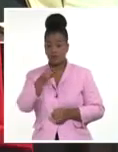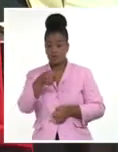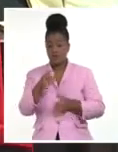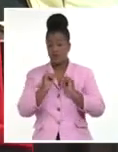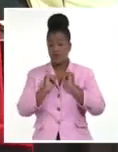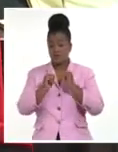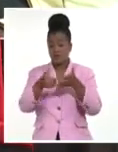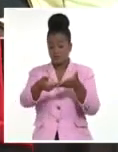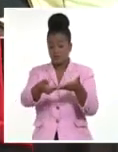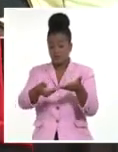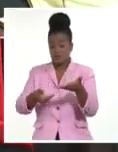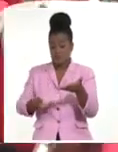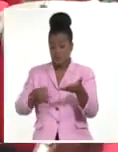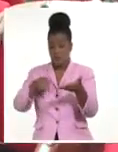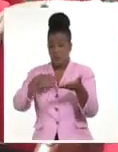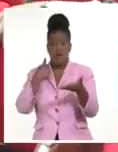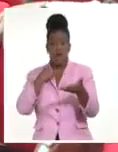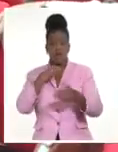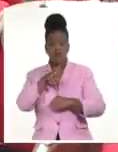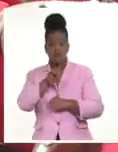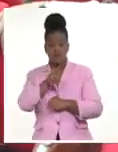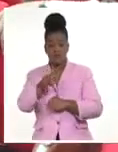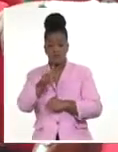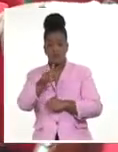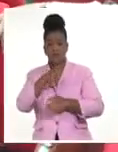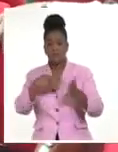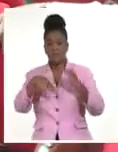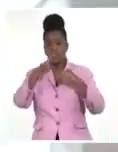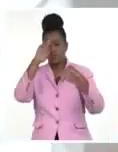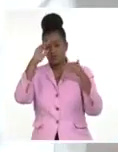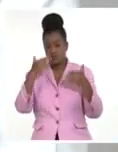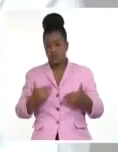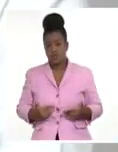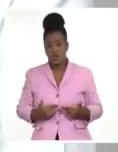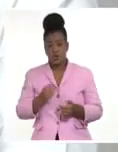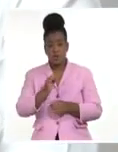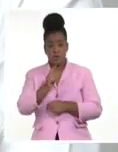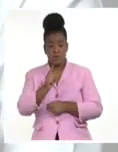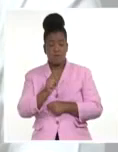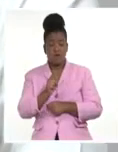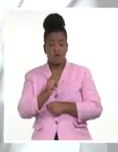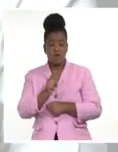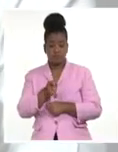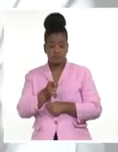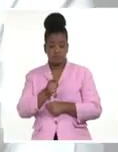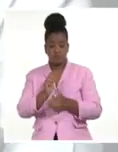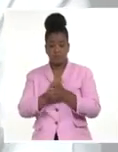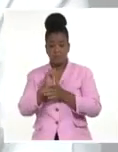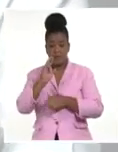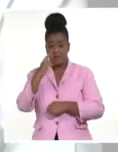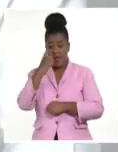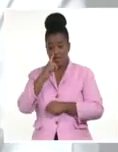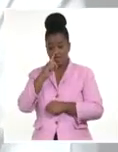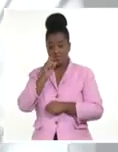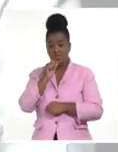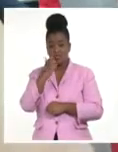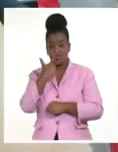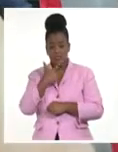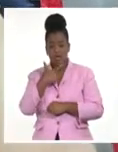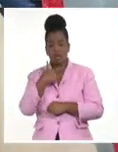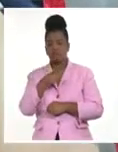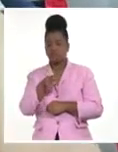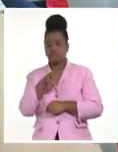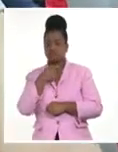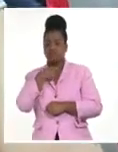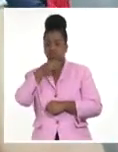el sector en el 2021, el ministro de Salud Pública, doctor José Ángel Portal Miranda, evaluó de favorable la mayoría de los